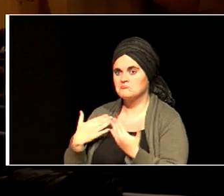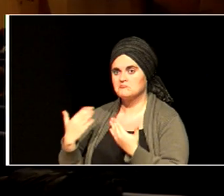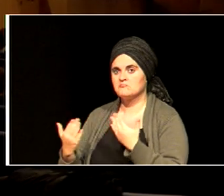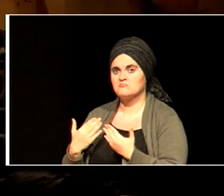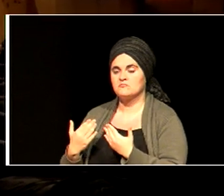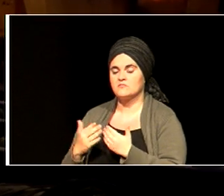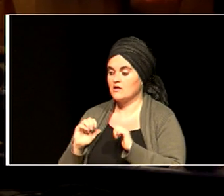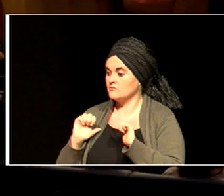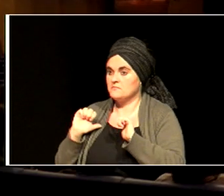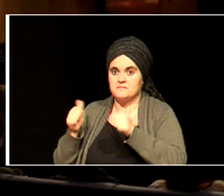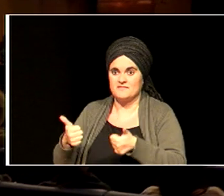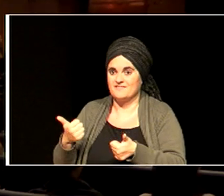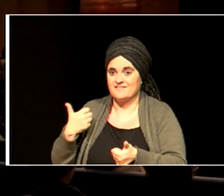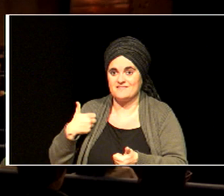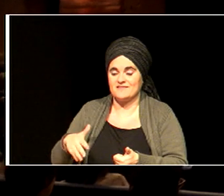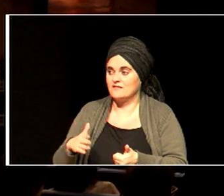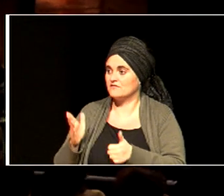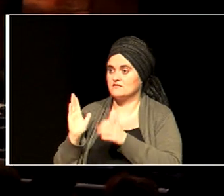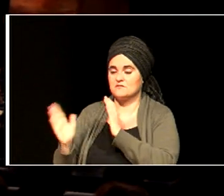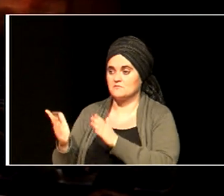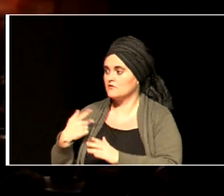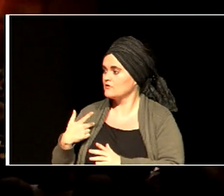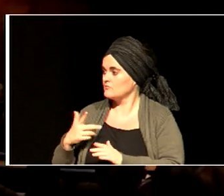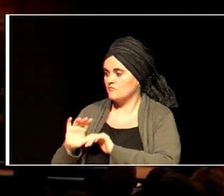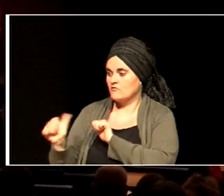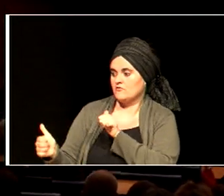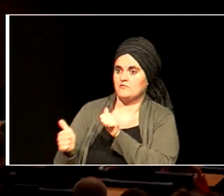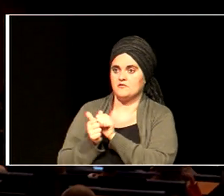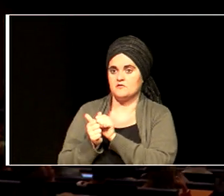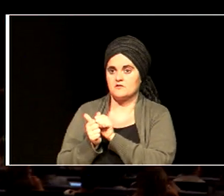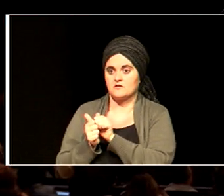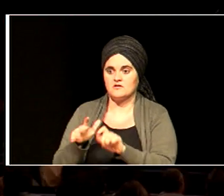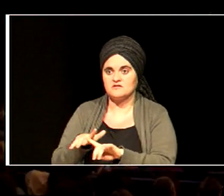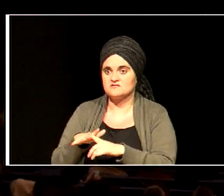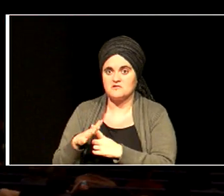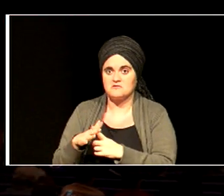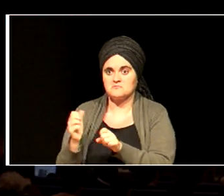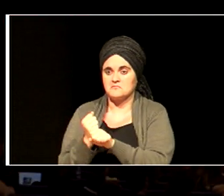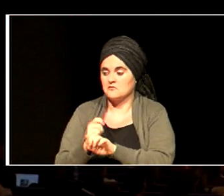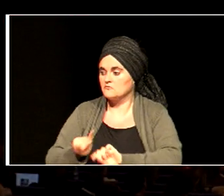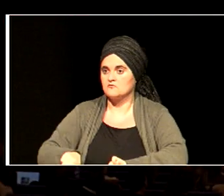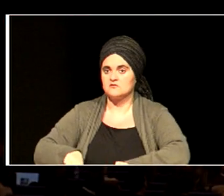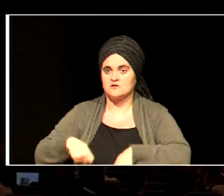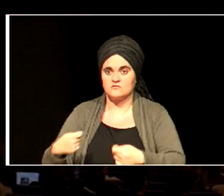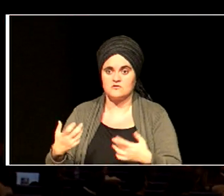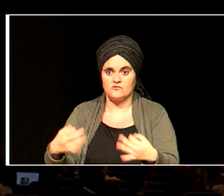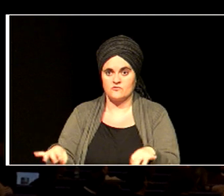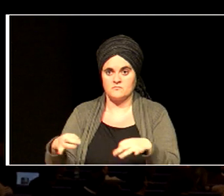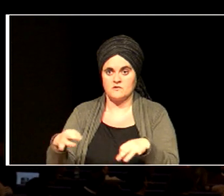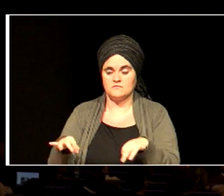eta hasieratik ba, terapeutarekin gertutasun handia izan dugu, eta egoera normaltasun osoz landu izan